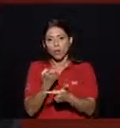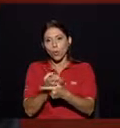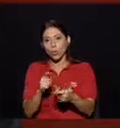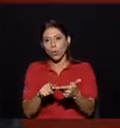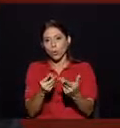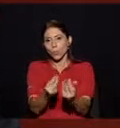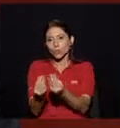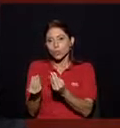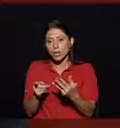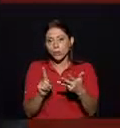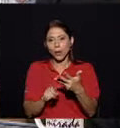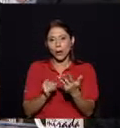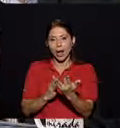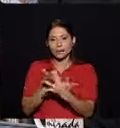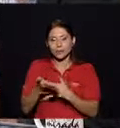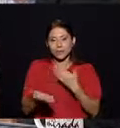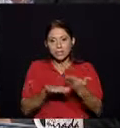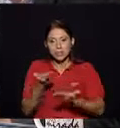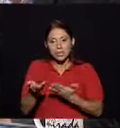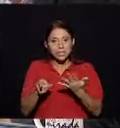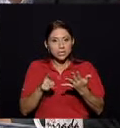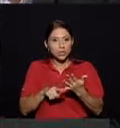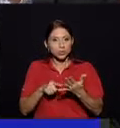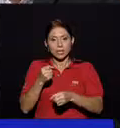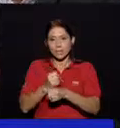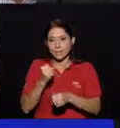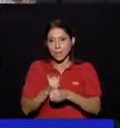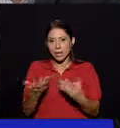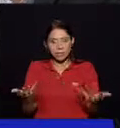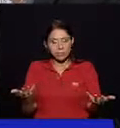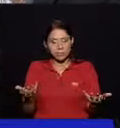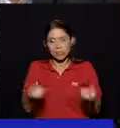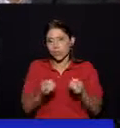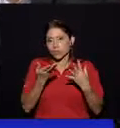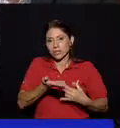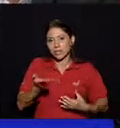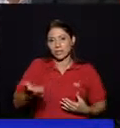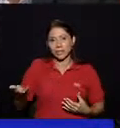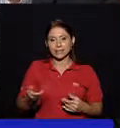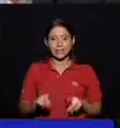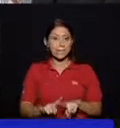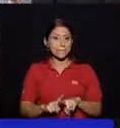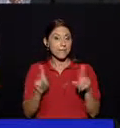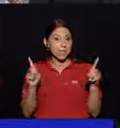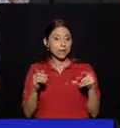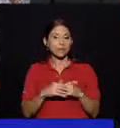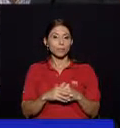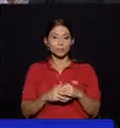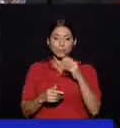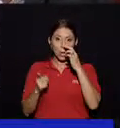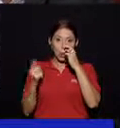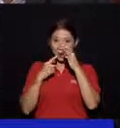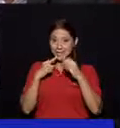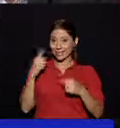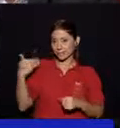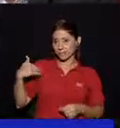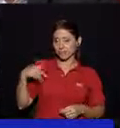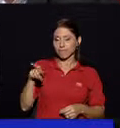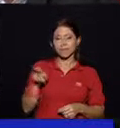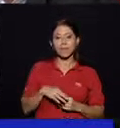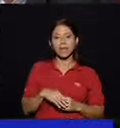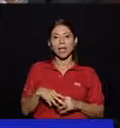productivo, del acceso a servicios, del empleo también, ¿no? Y de muchas cosas. Pero en torno a lo que él plantea, la